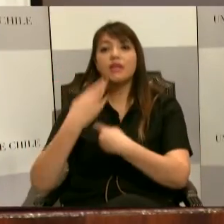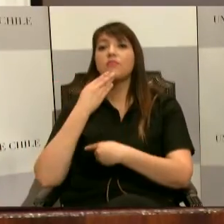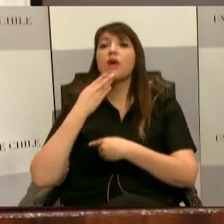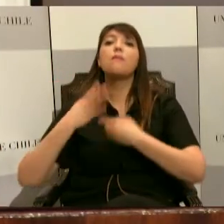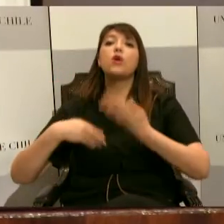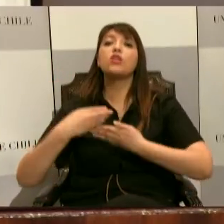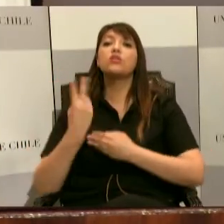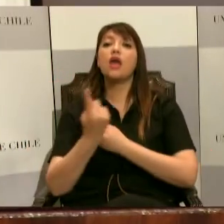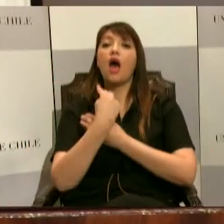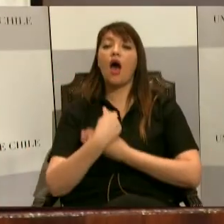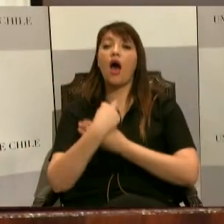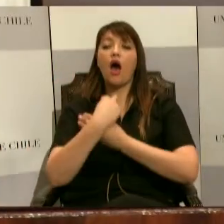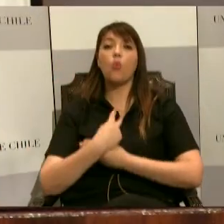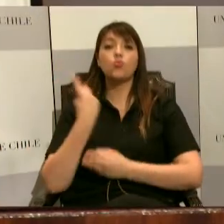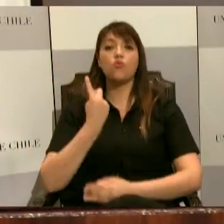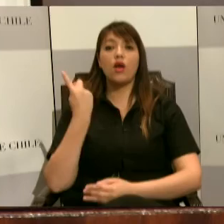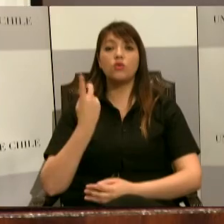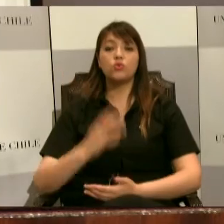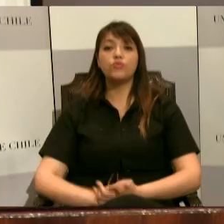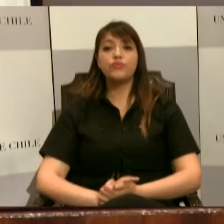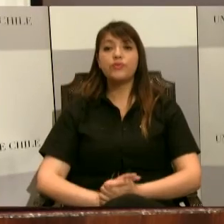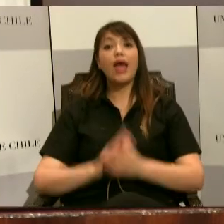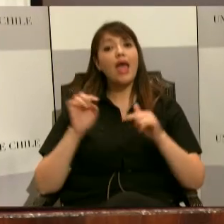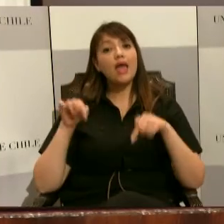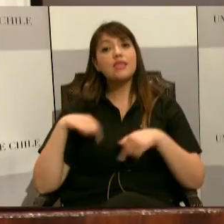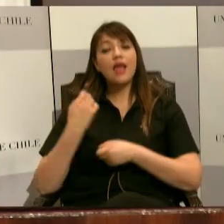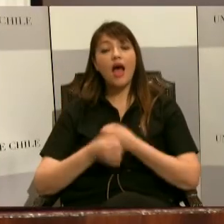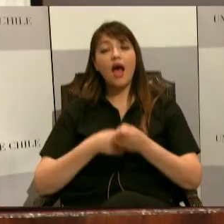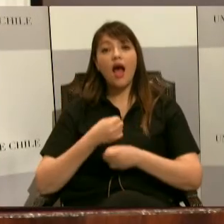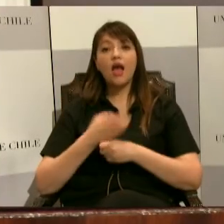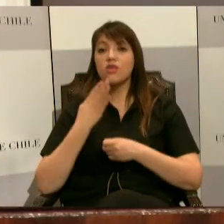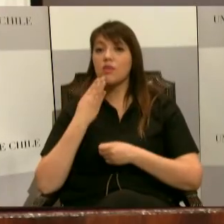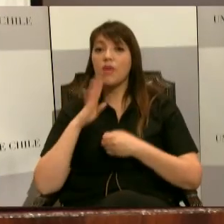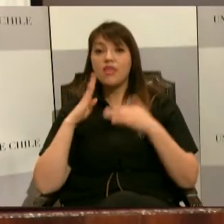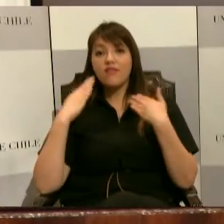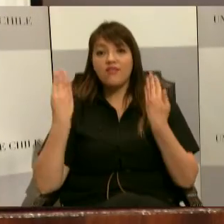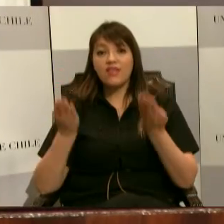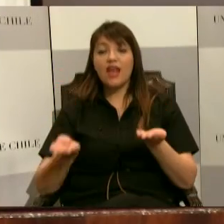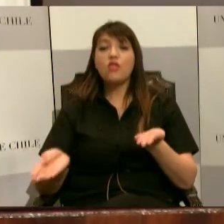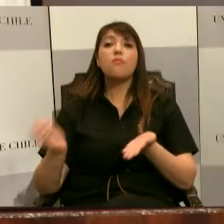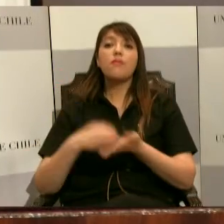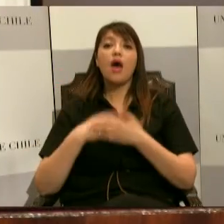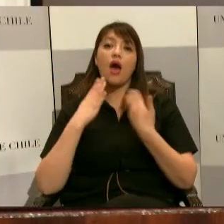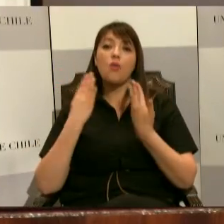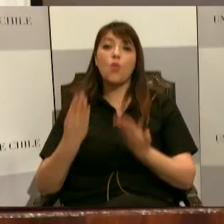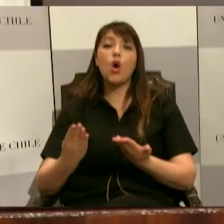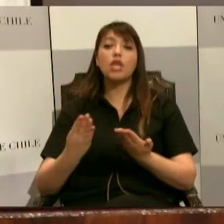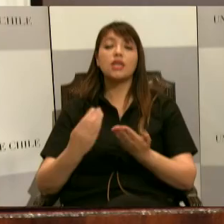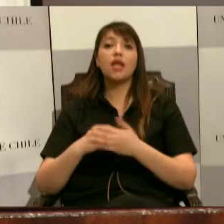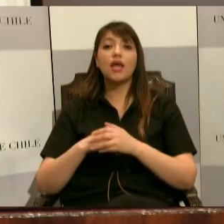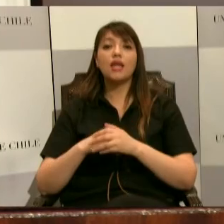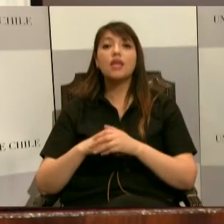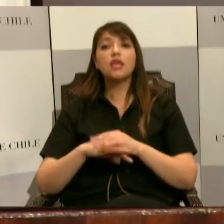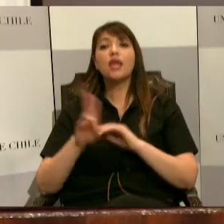de autoevaluación y acreditación. Durante el presente año, la gestión universitaria se ha beneficiado con el valioso aporte del Consejo de Evaluación, que